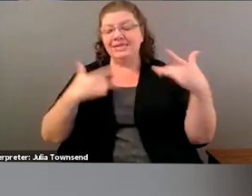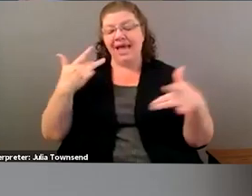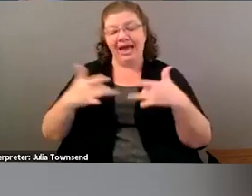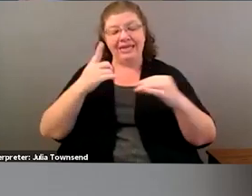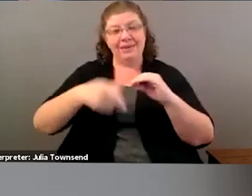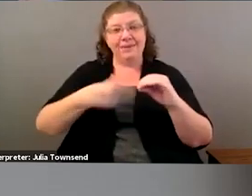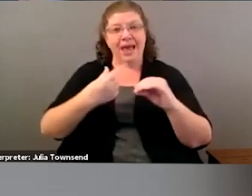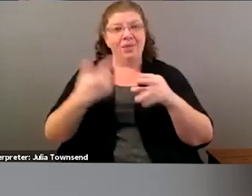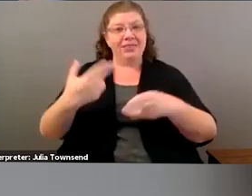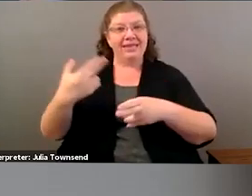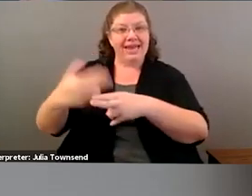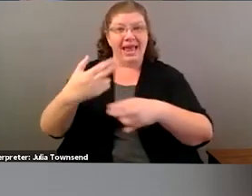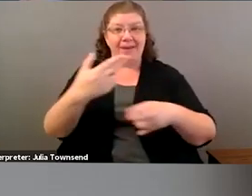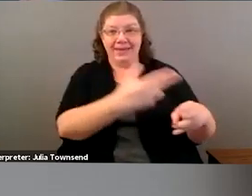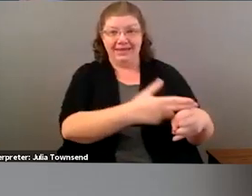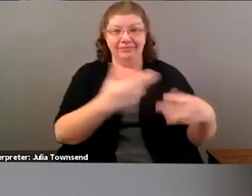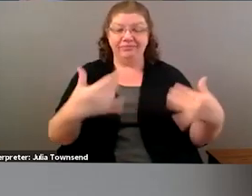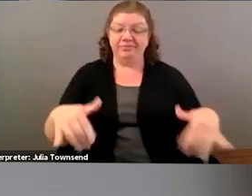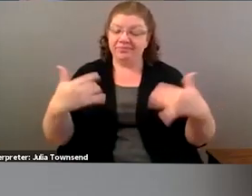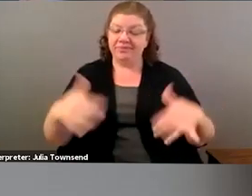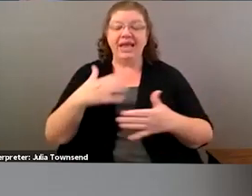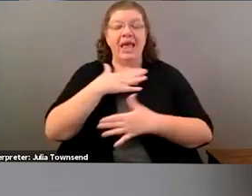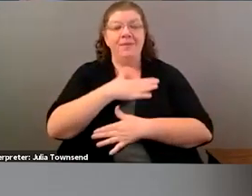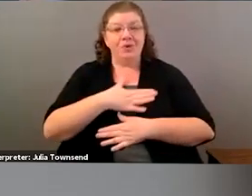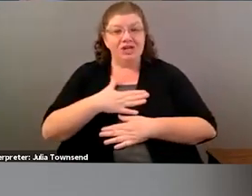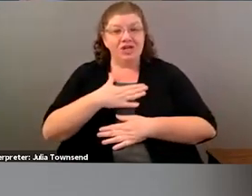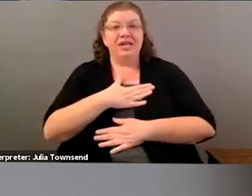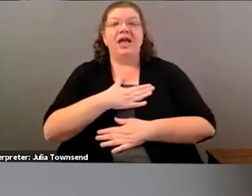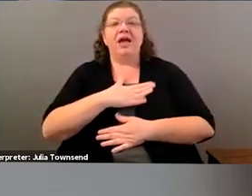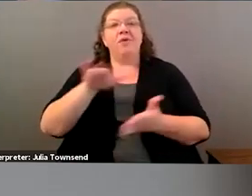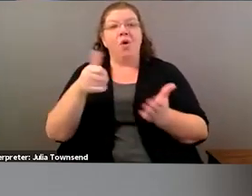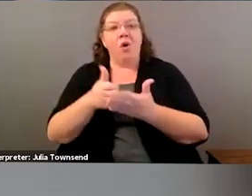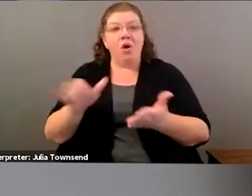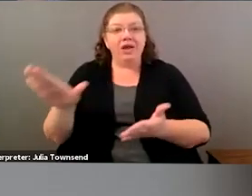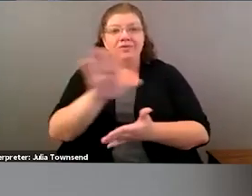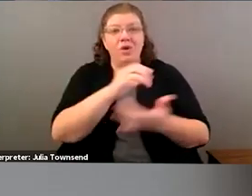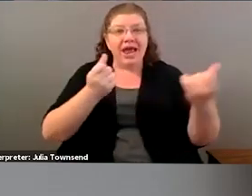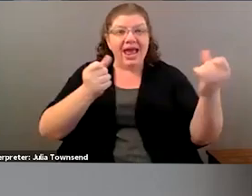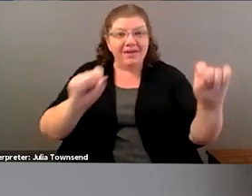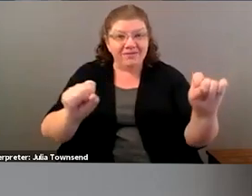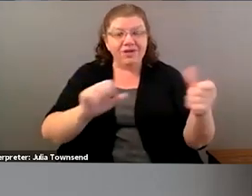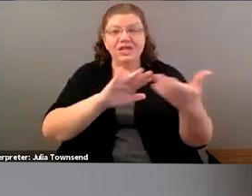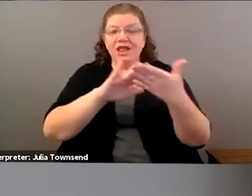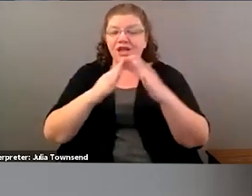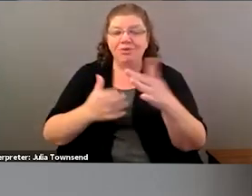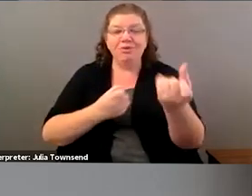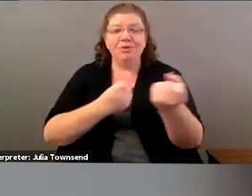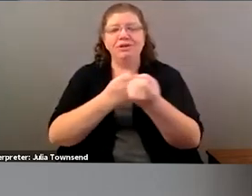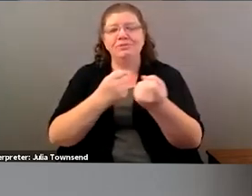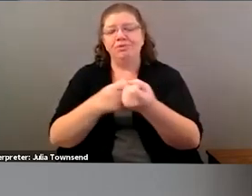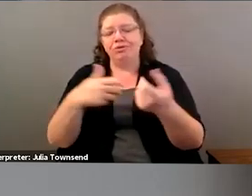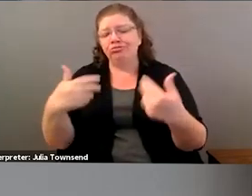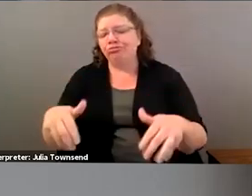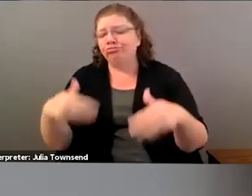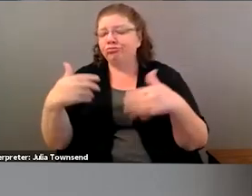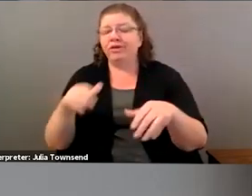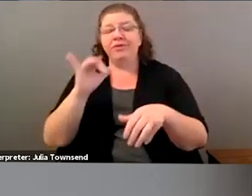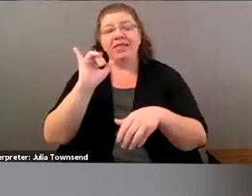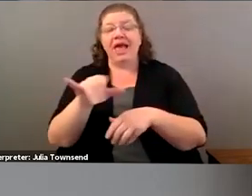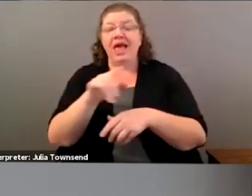emocionada sobre el nombramiento y también les agradezco todos sus esfuerzos y pues todo el apoyo comunitario